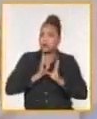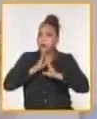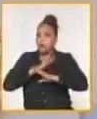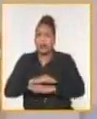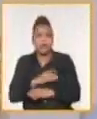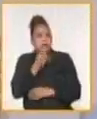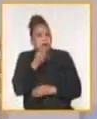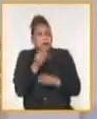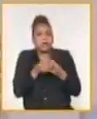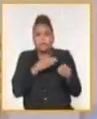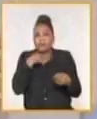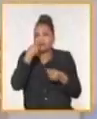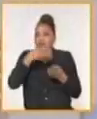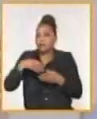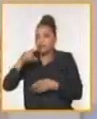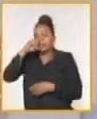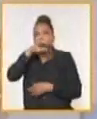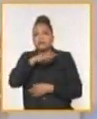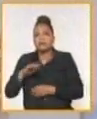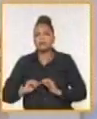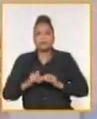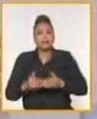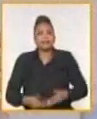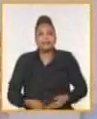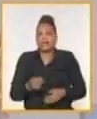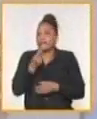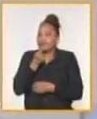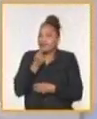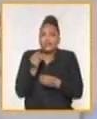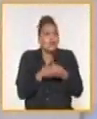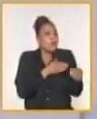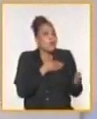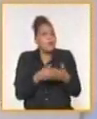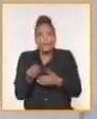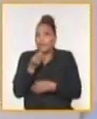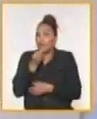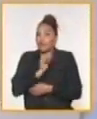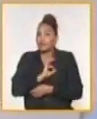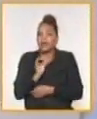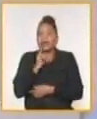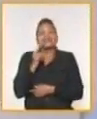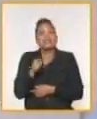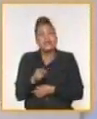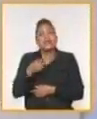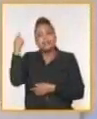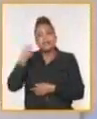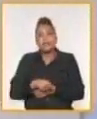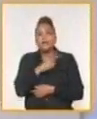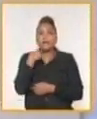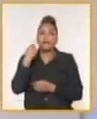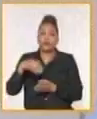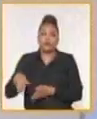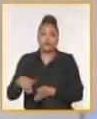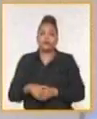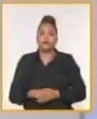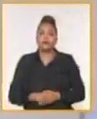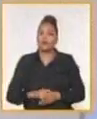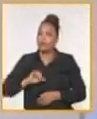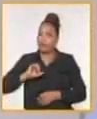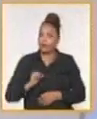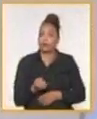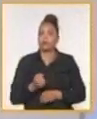a los lugares y aquello no tiene nombre. Entonces él está condenado como un genocida. Él